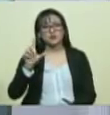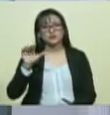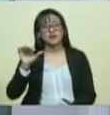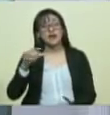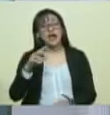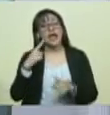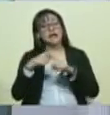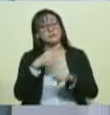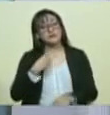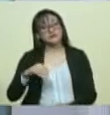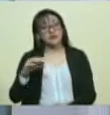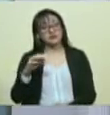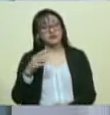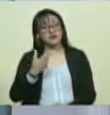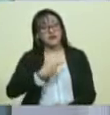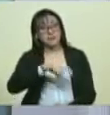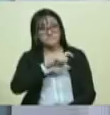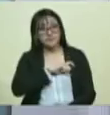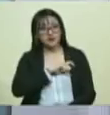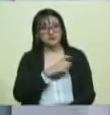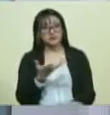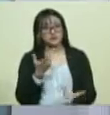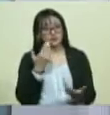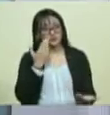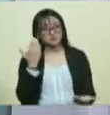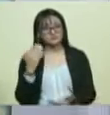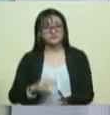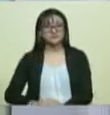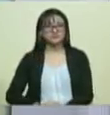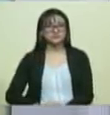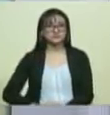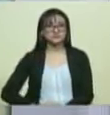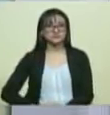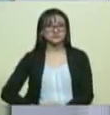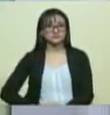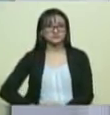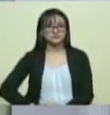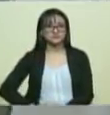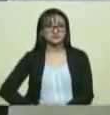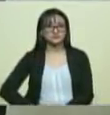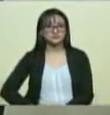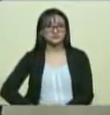propósito también de la participación de distintas instancias en estos comicios. Vamos a escucharlo.